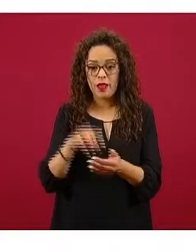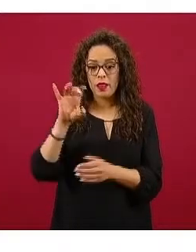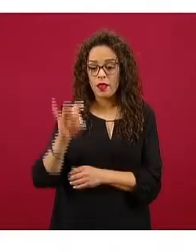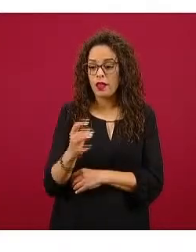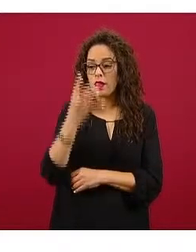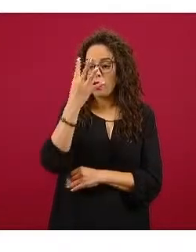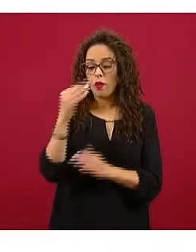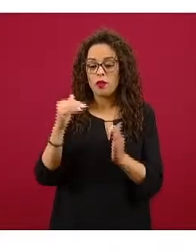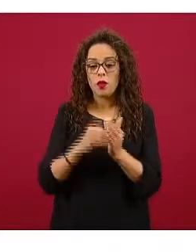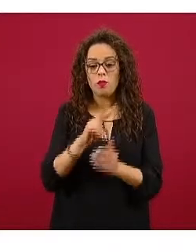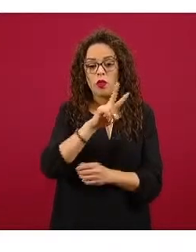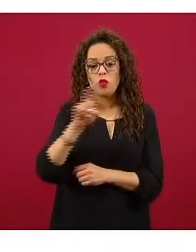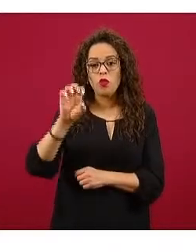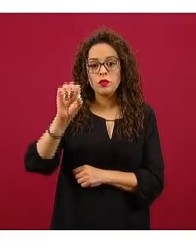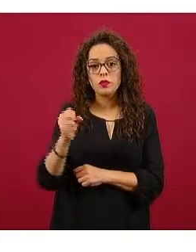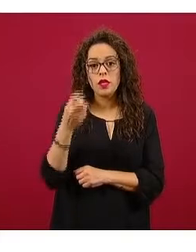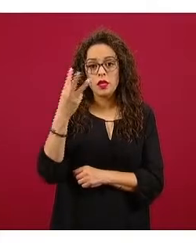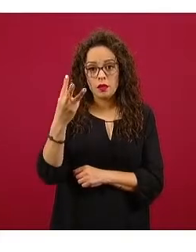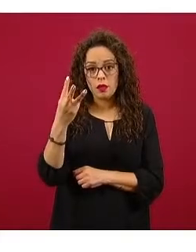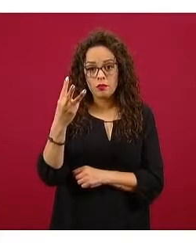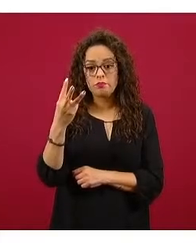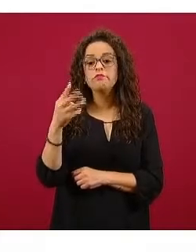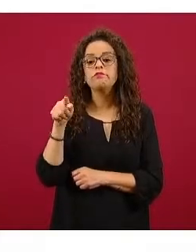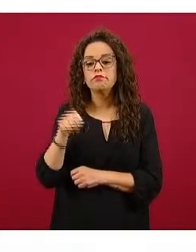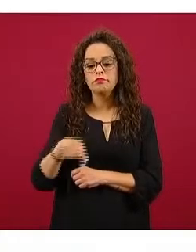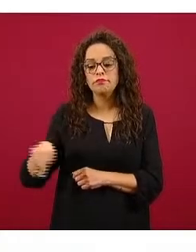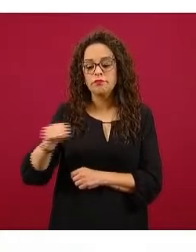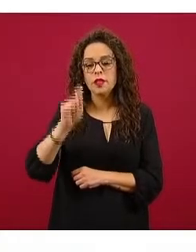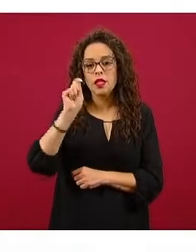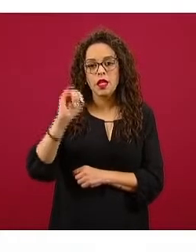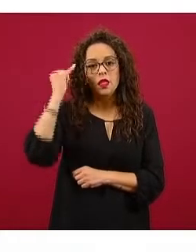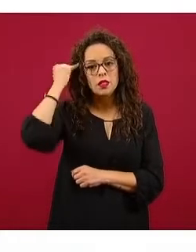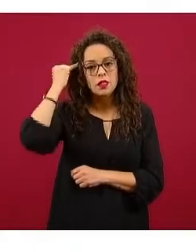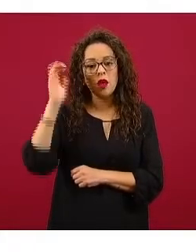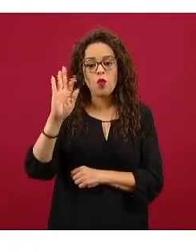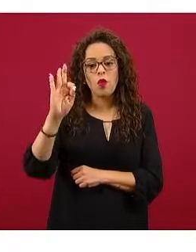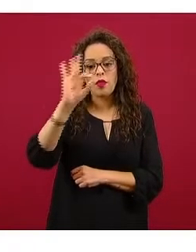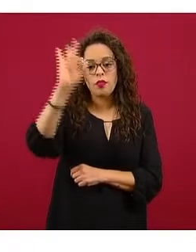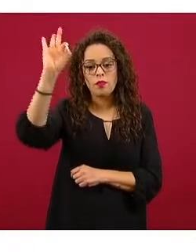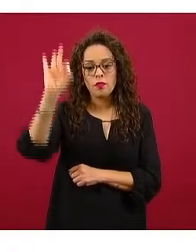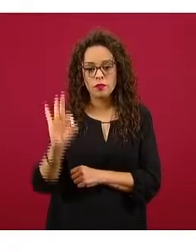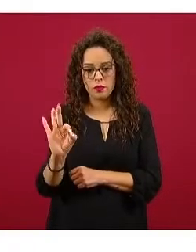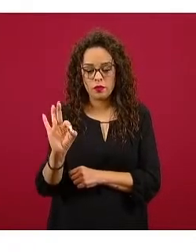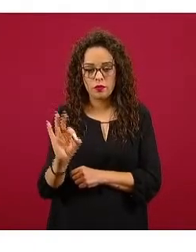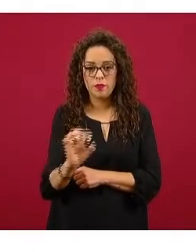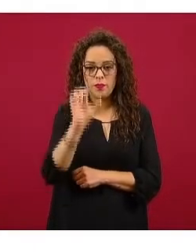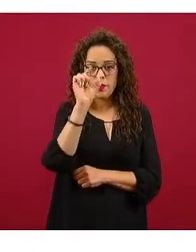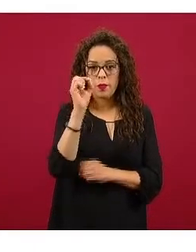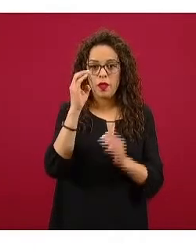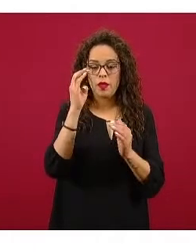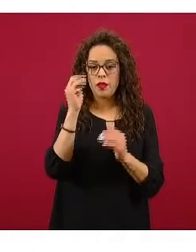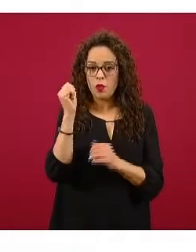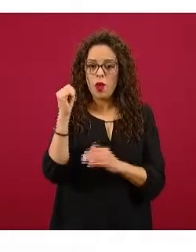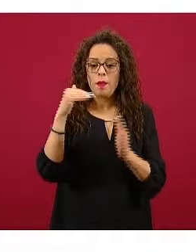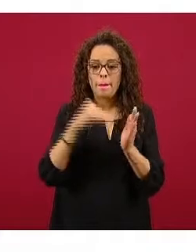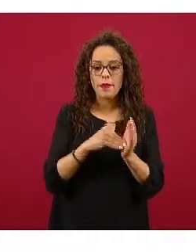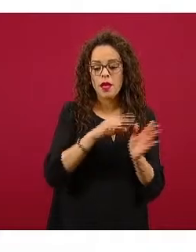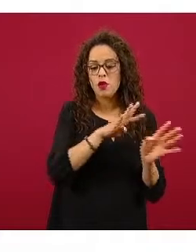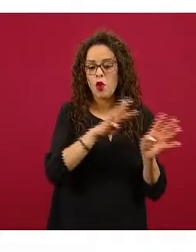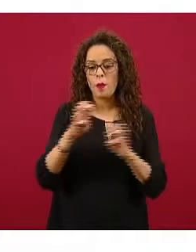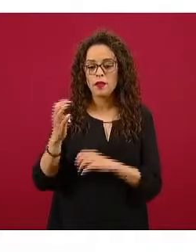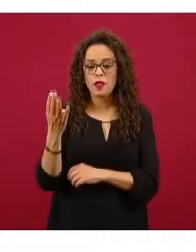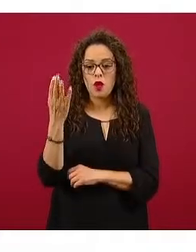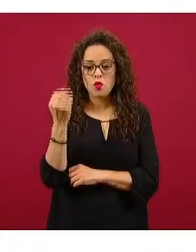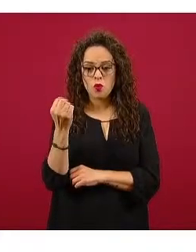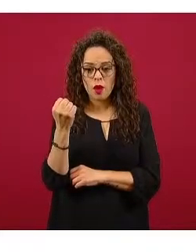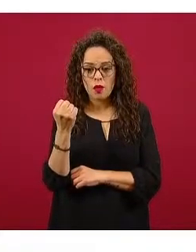34.263 la población es indígena en un 40%, y en 29.909